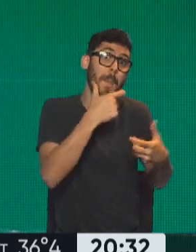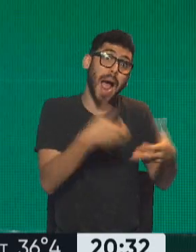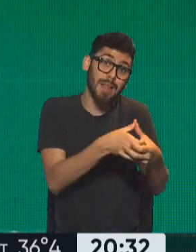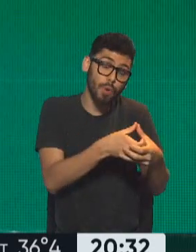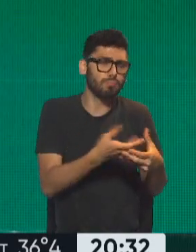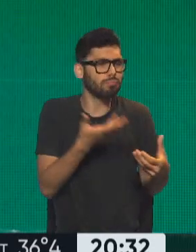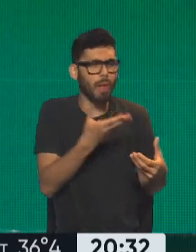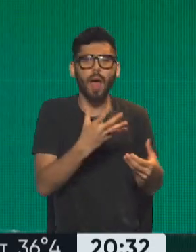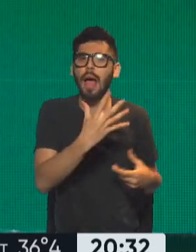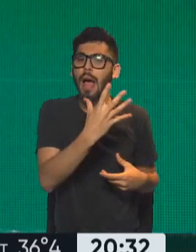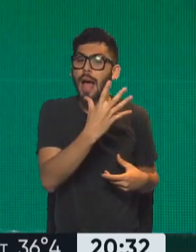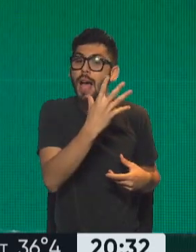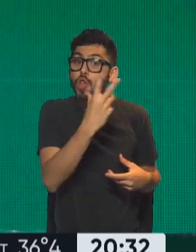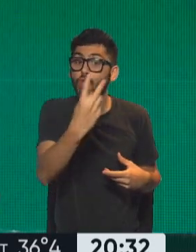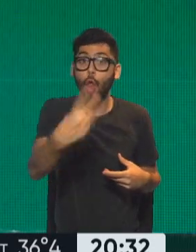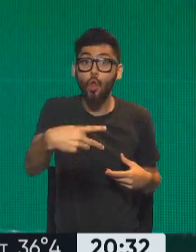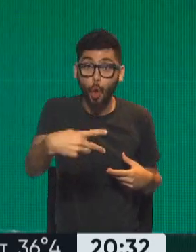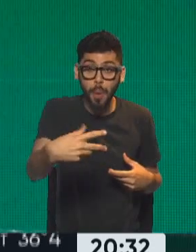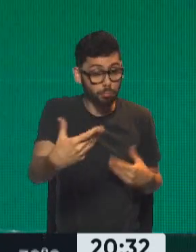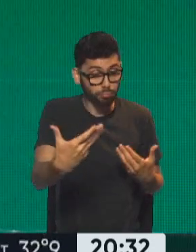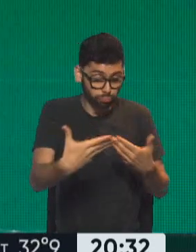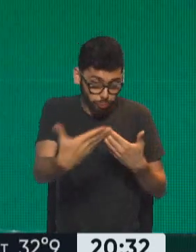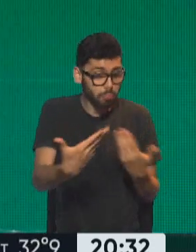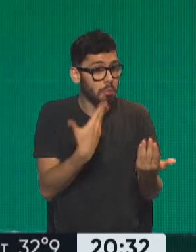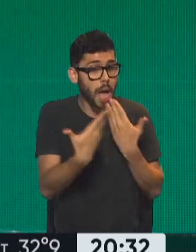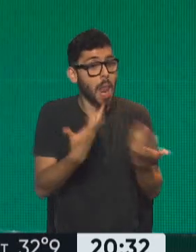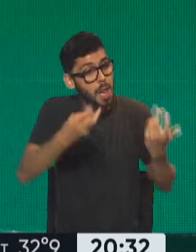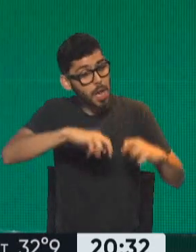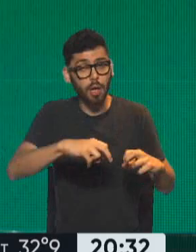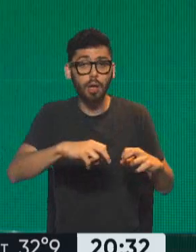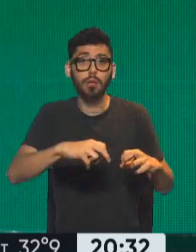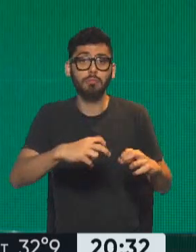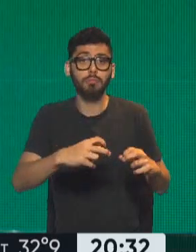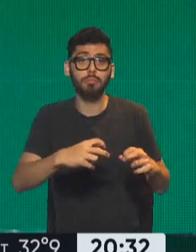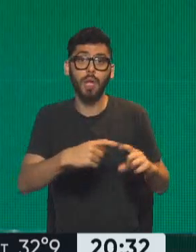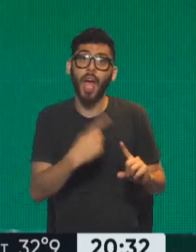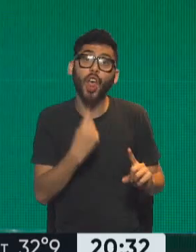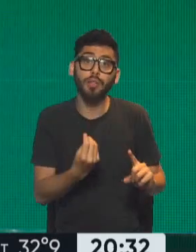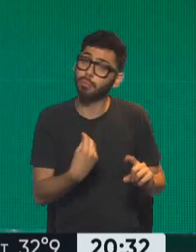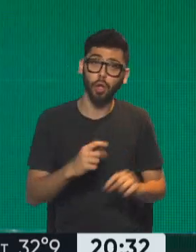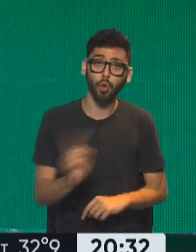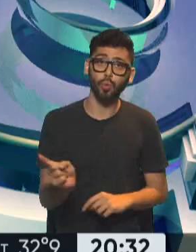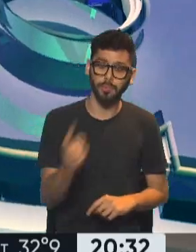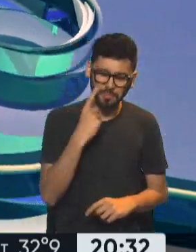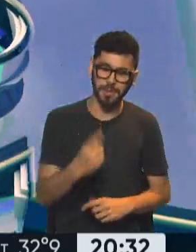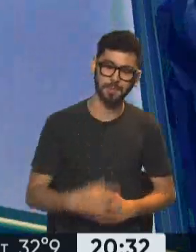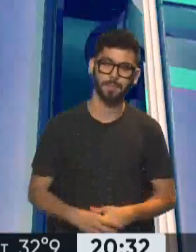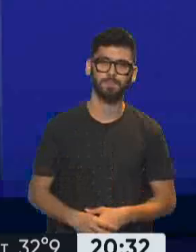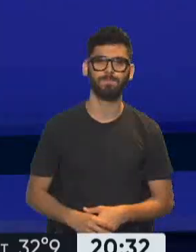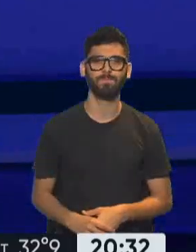después del 14 de noviembre se sienten a conversar como lo hacemos nosotros que dice el macrismo que no vemos el informe